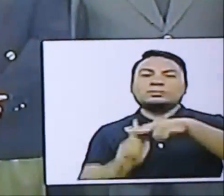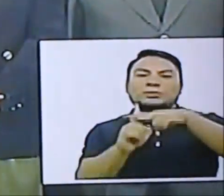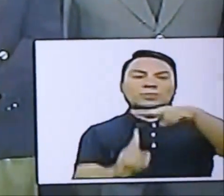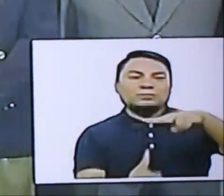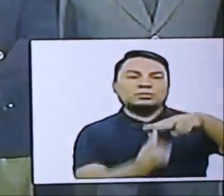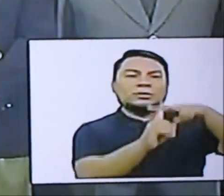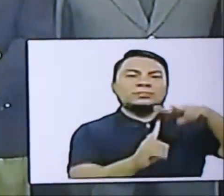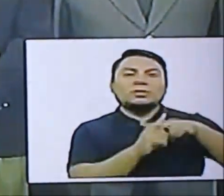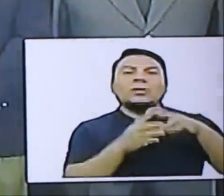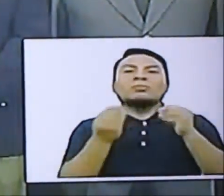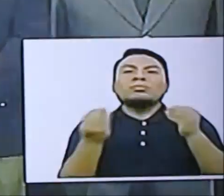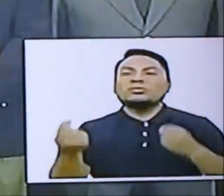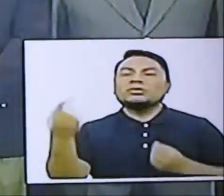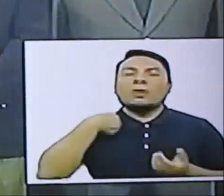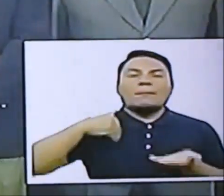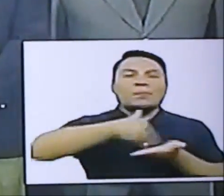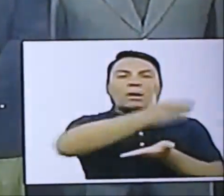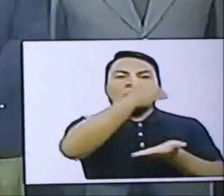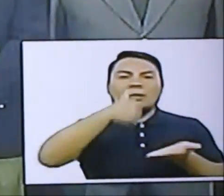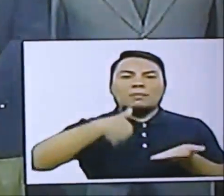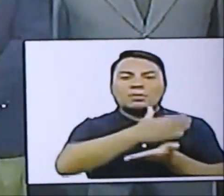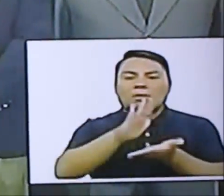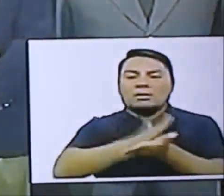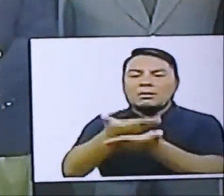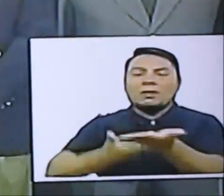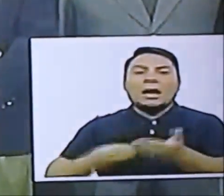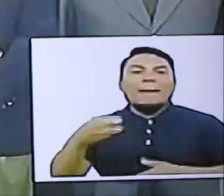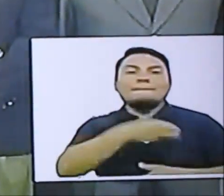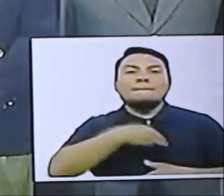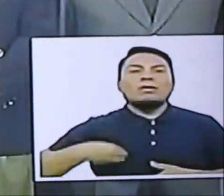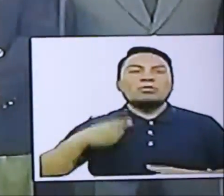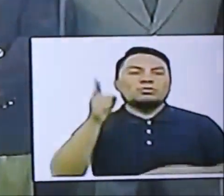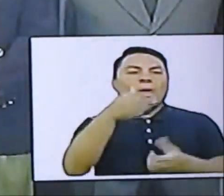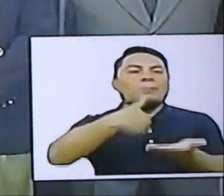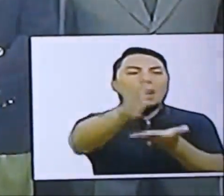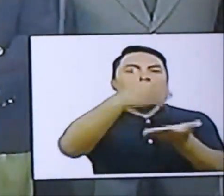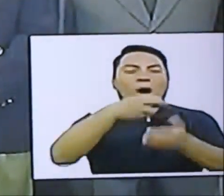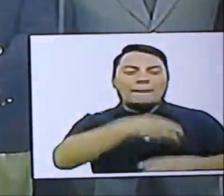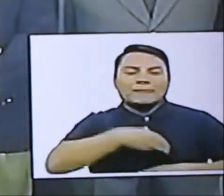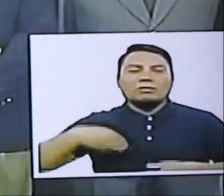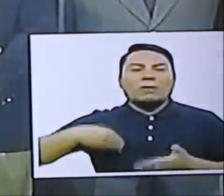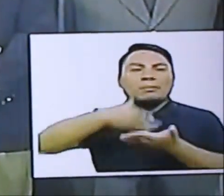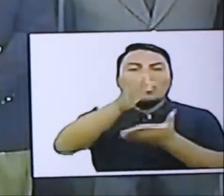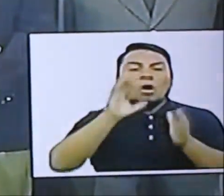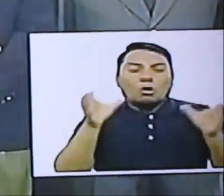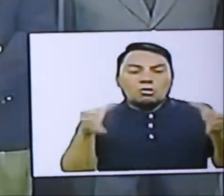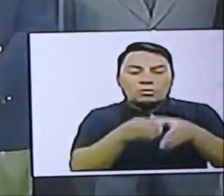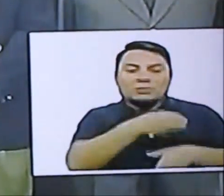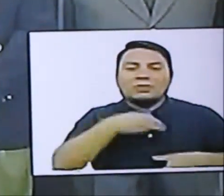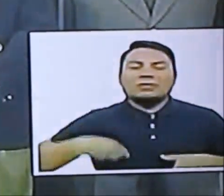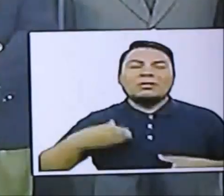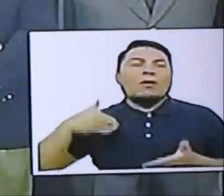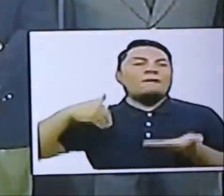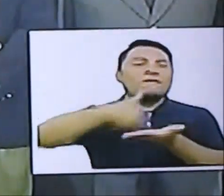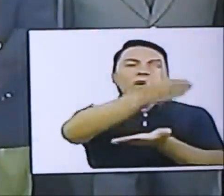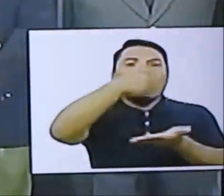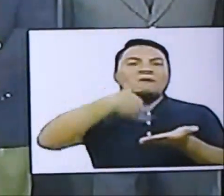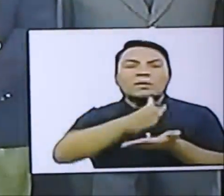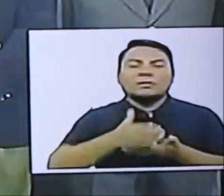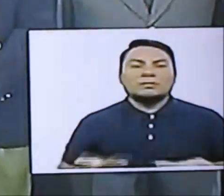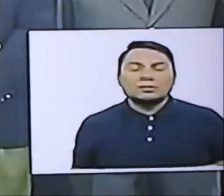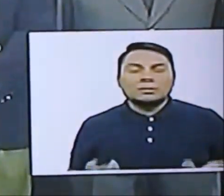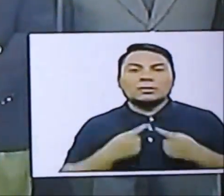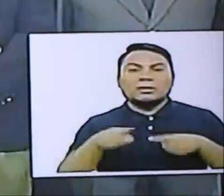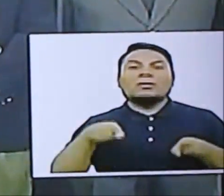interpelaciones, censuras de ministros y de un gabinete entero, y un proceso de vacancia en contra